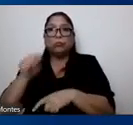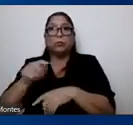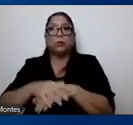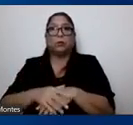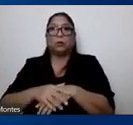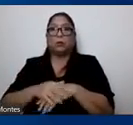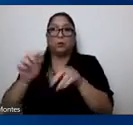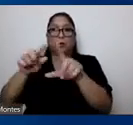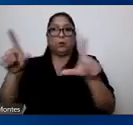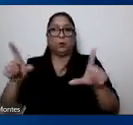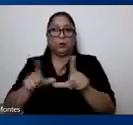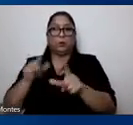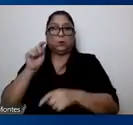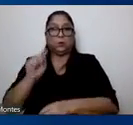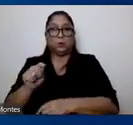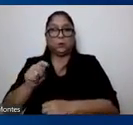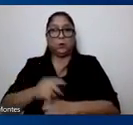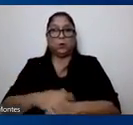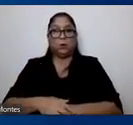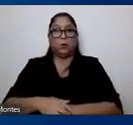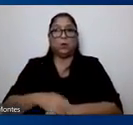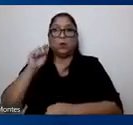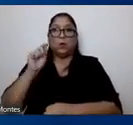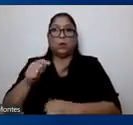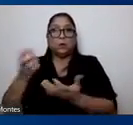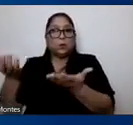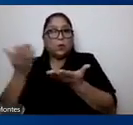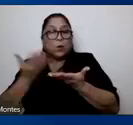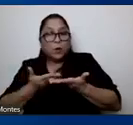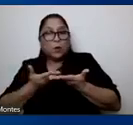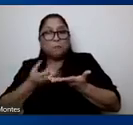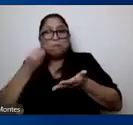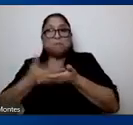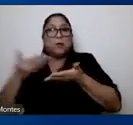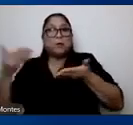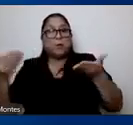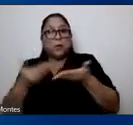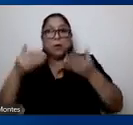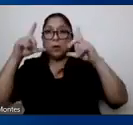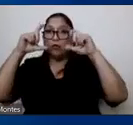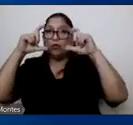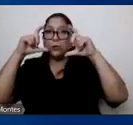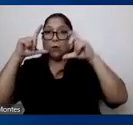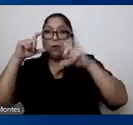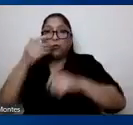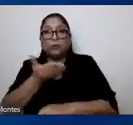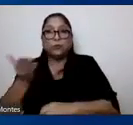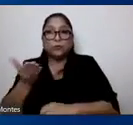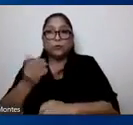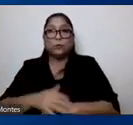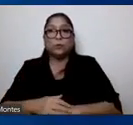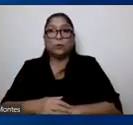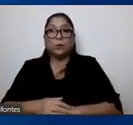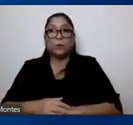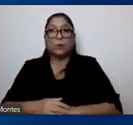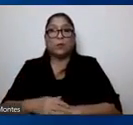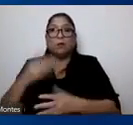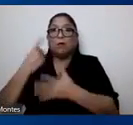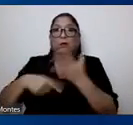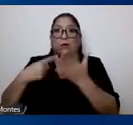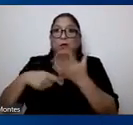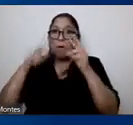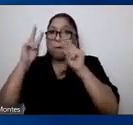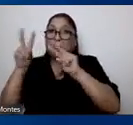sala. Y esta sala nos da la bienvenida con esta fotografía. Aquí lo que vamos a